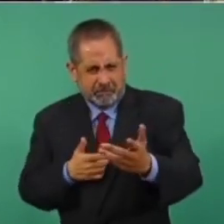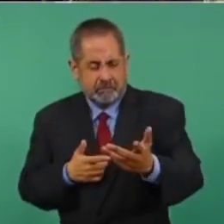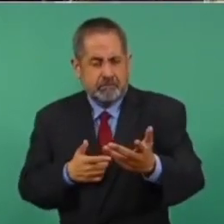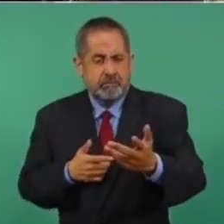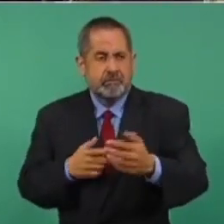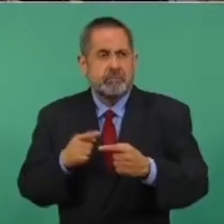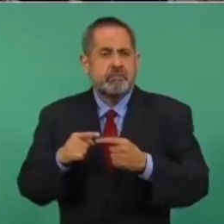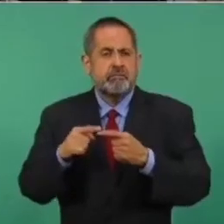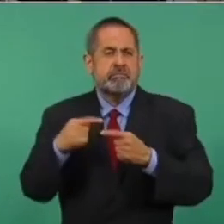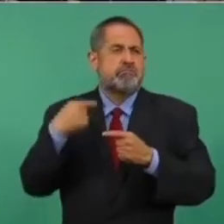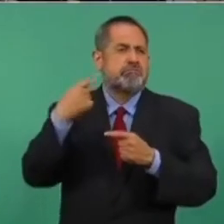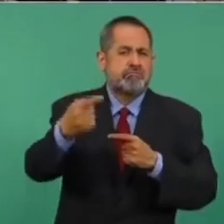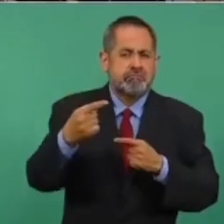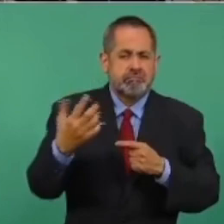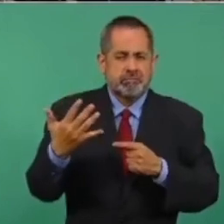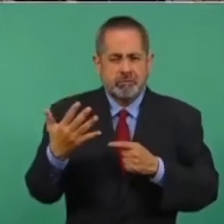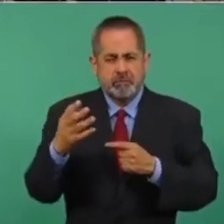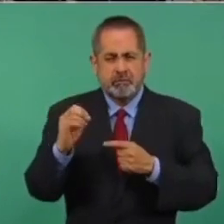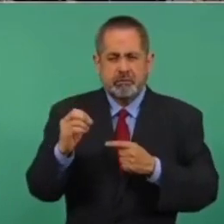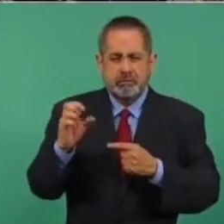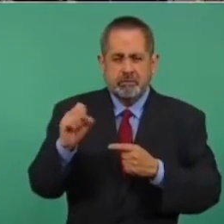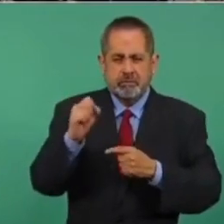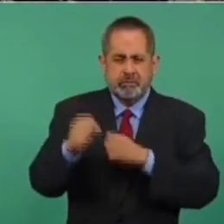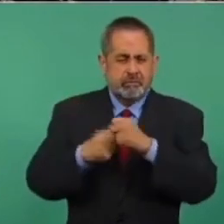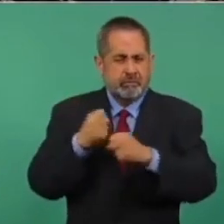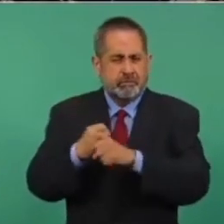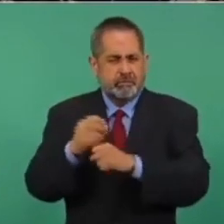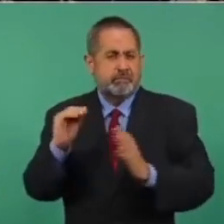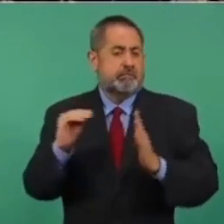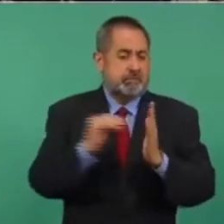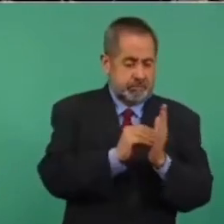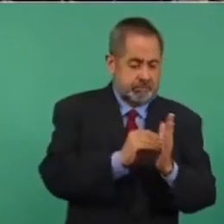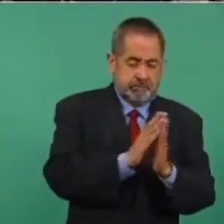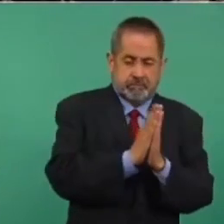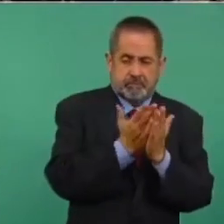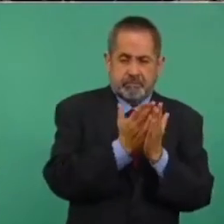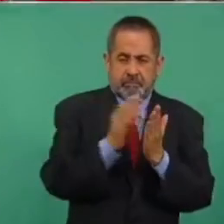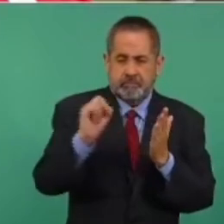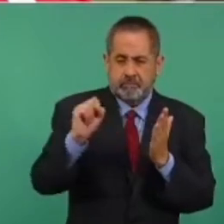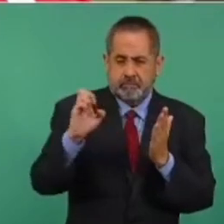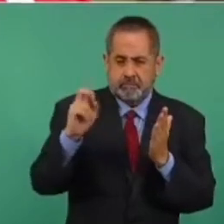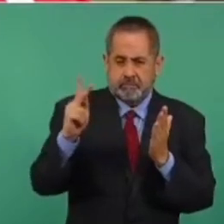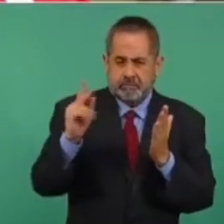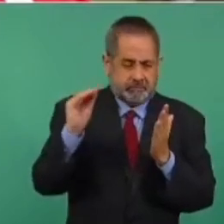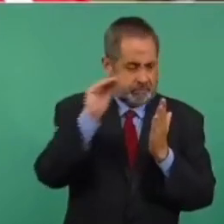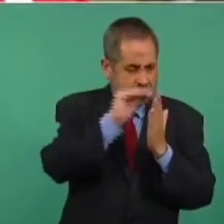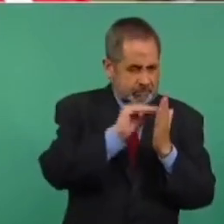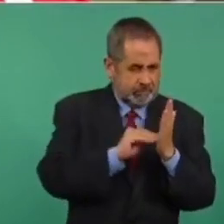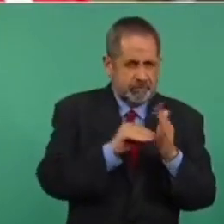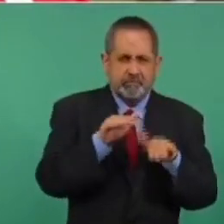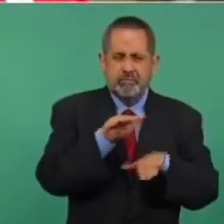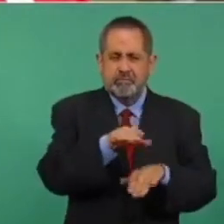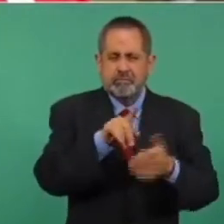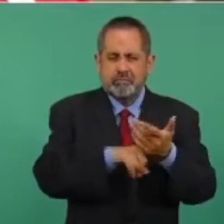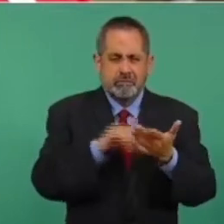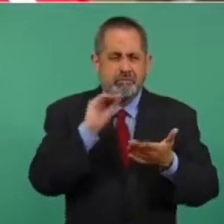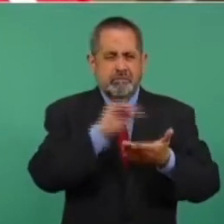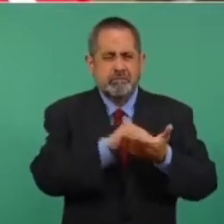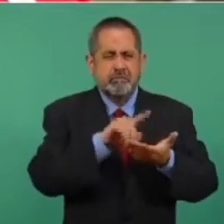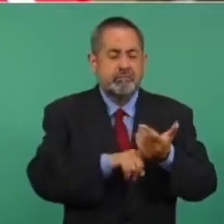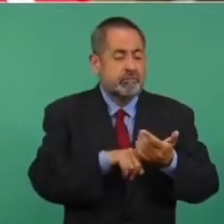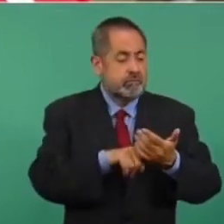en 50 o 60 años, en los libros de historia de la Secretaría de Educación Pública, en el capítulo